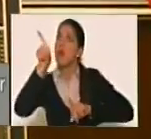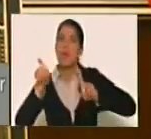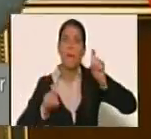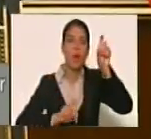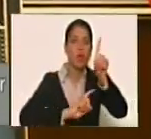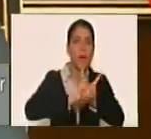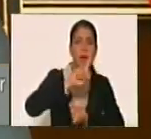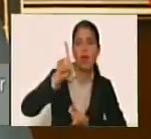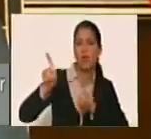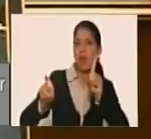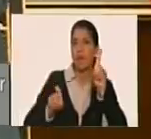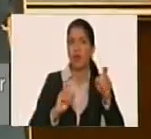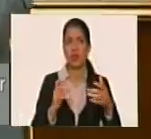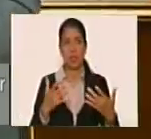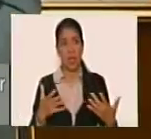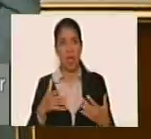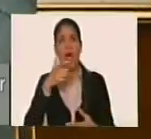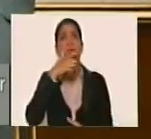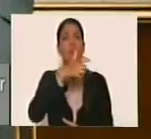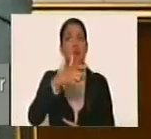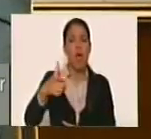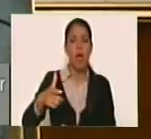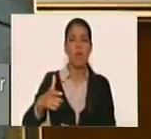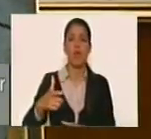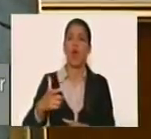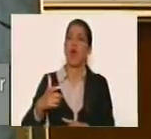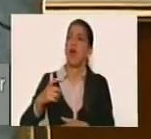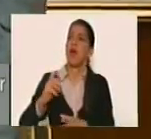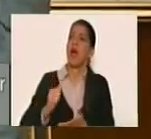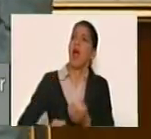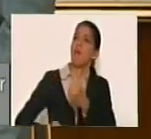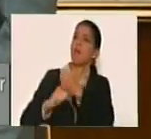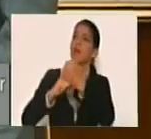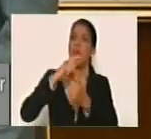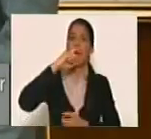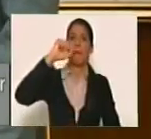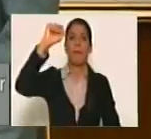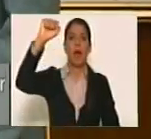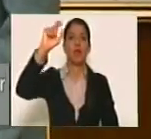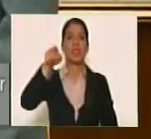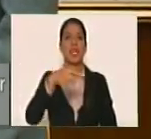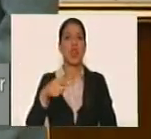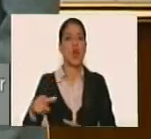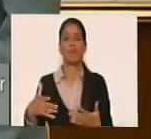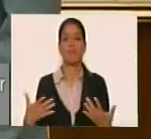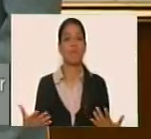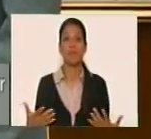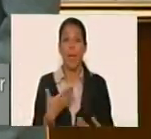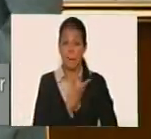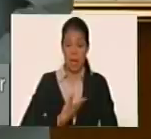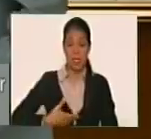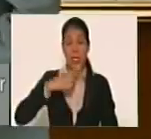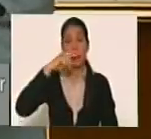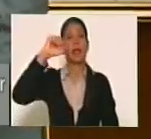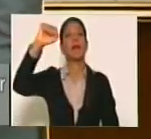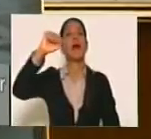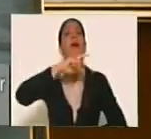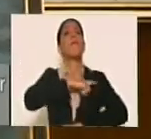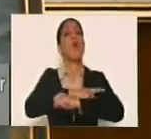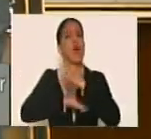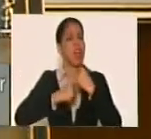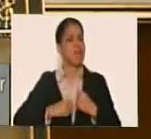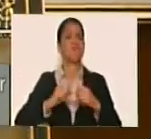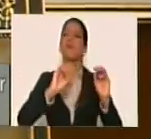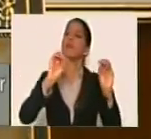¿le responderá ese pueblo el llamado al presidente Maduro? ¿Hasta dónde el presidente Maduro tiene el poder para llamar